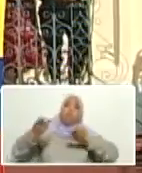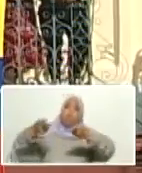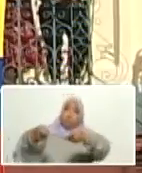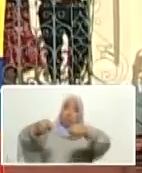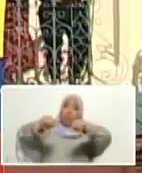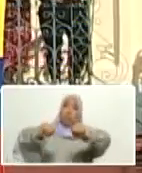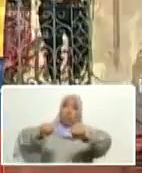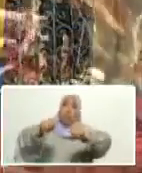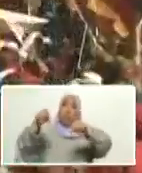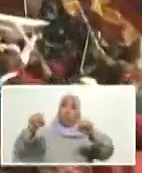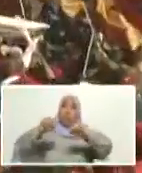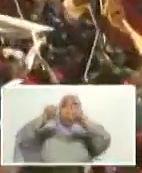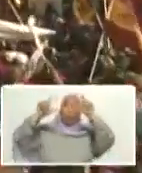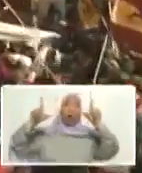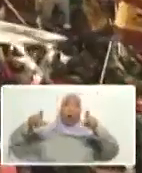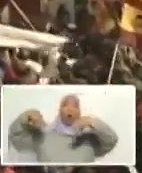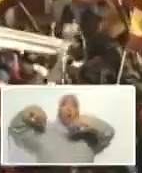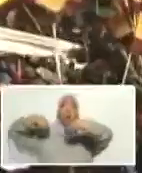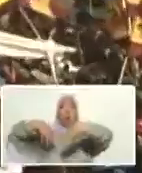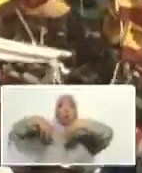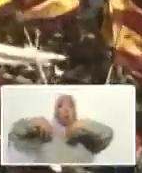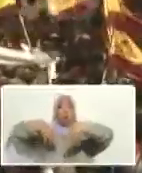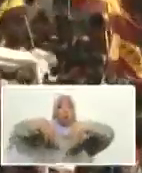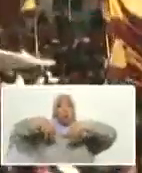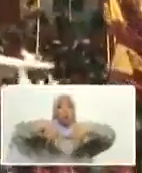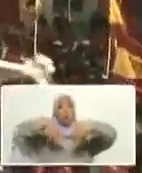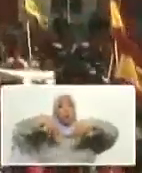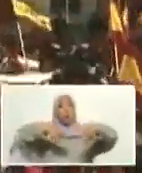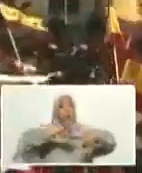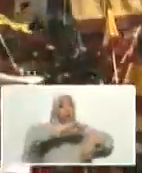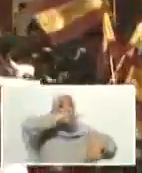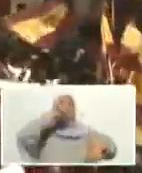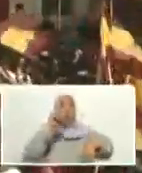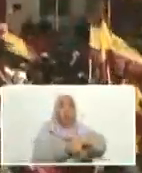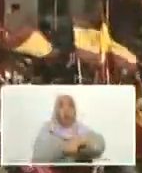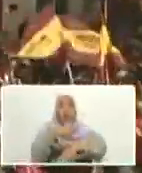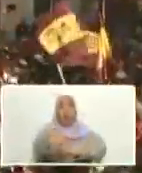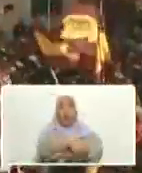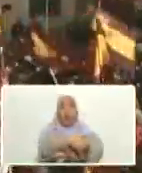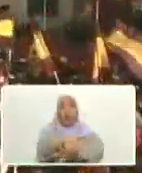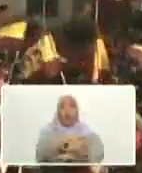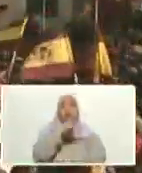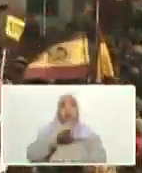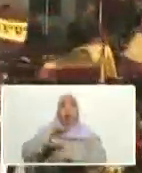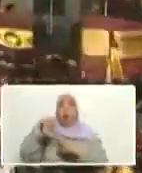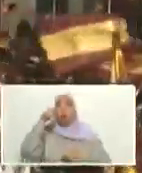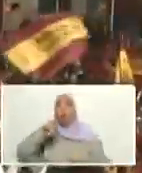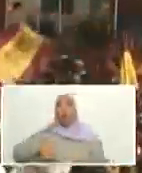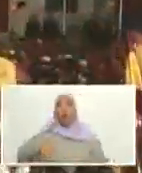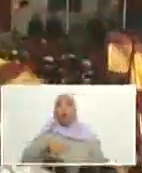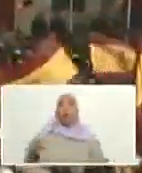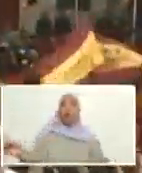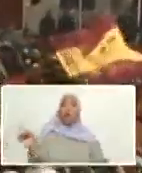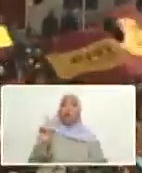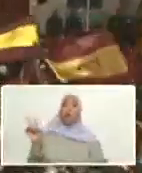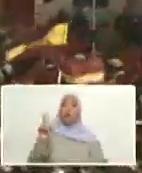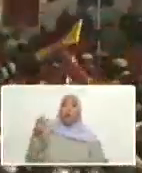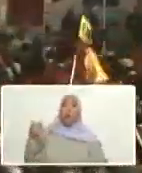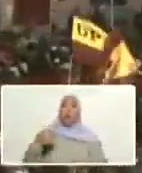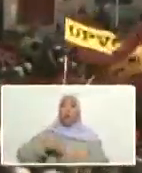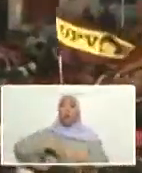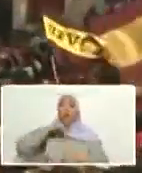Tremenda demostración de fuerza popular en las calles. Felicito al pueblo venezolano que han desbordado las calles